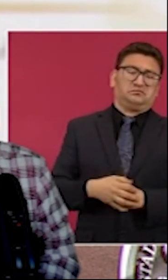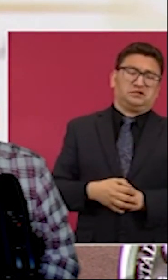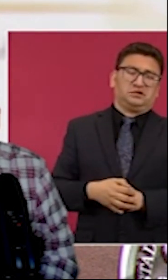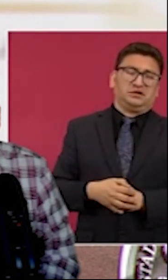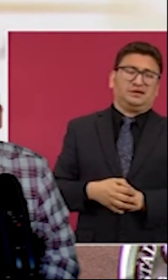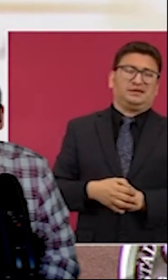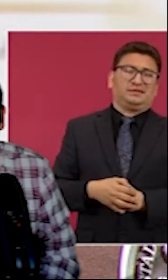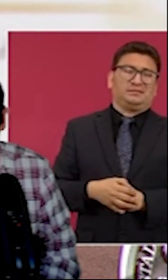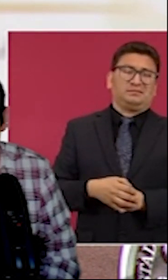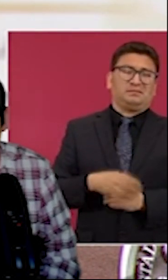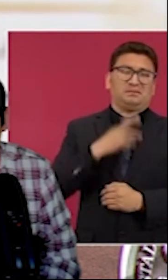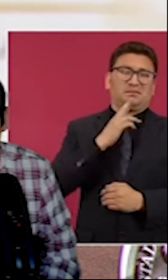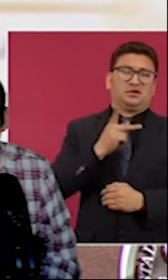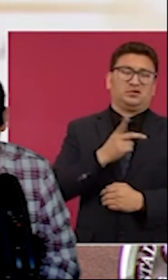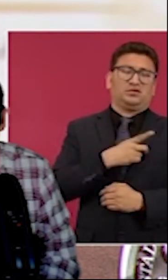deberían de